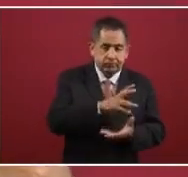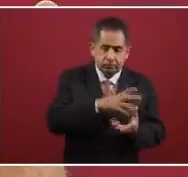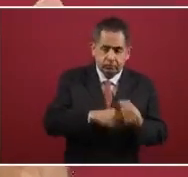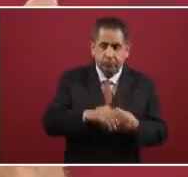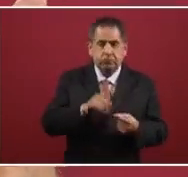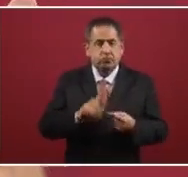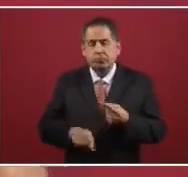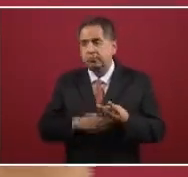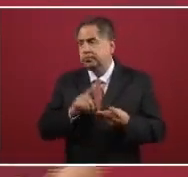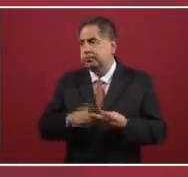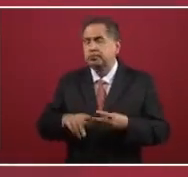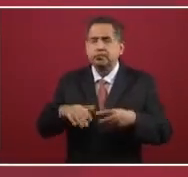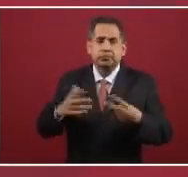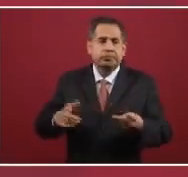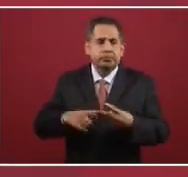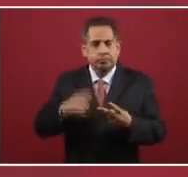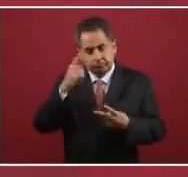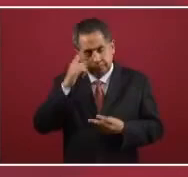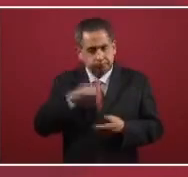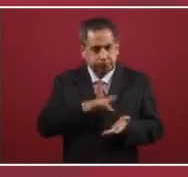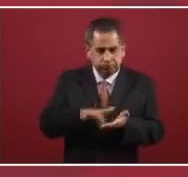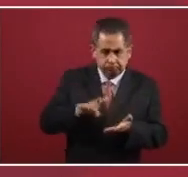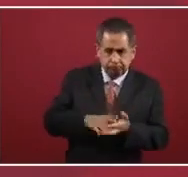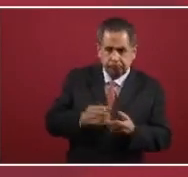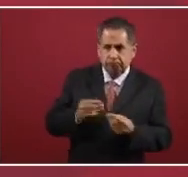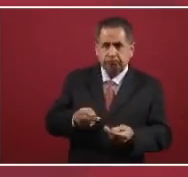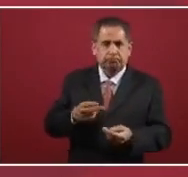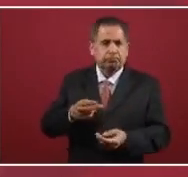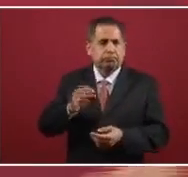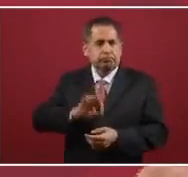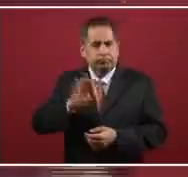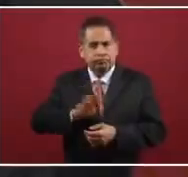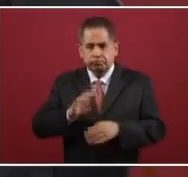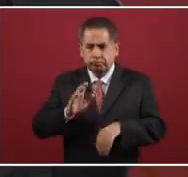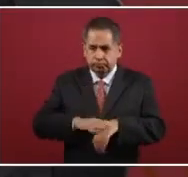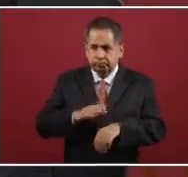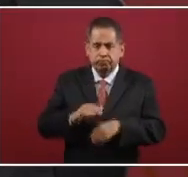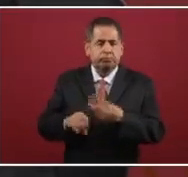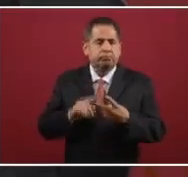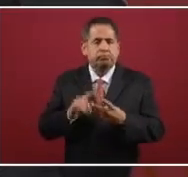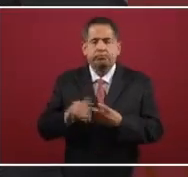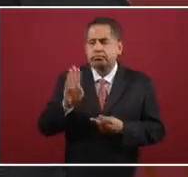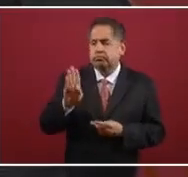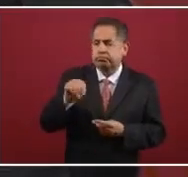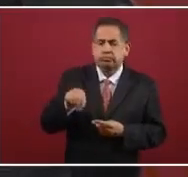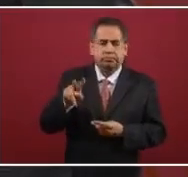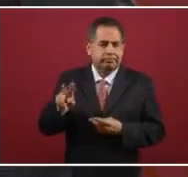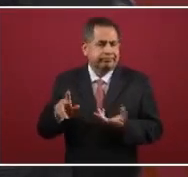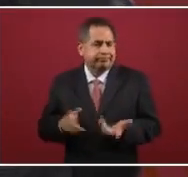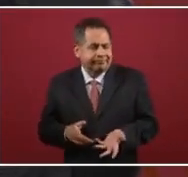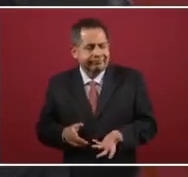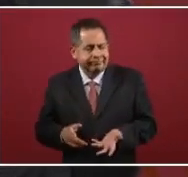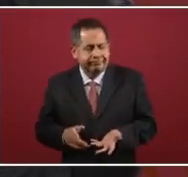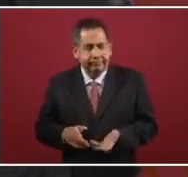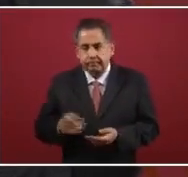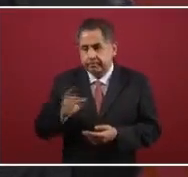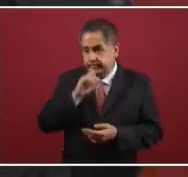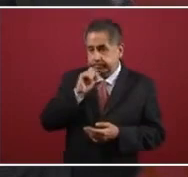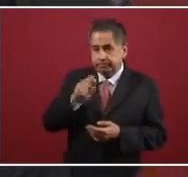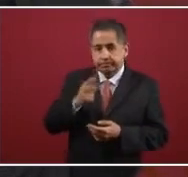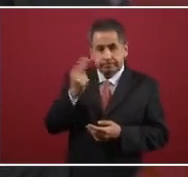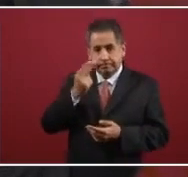otras asociadas al estímulo del mercado de valores, del mercado de capitales, de la bolsa de valores, pero también iniciativas como